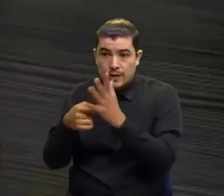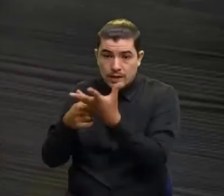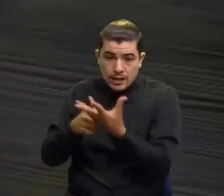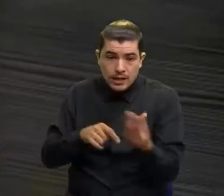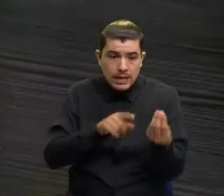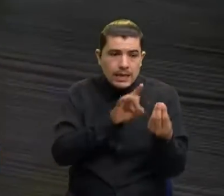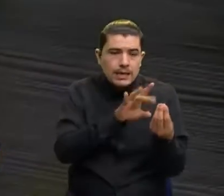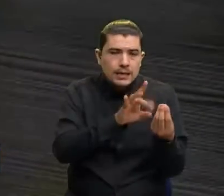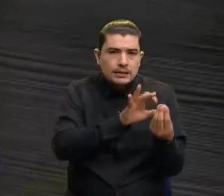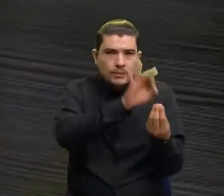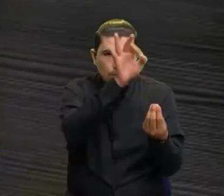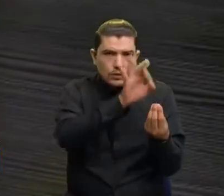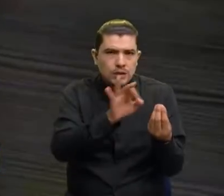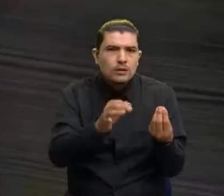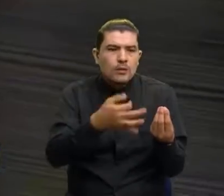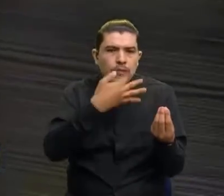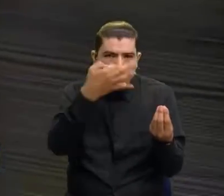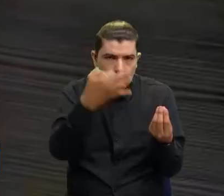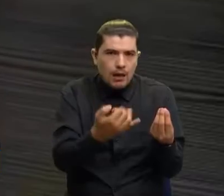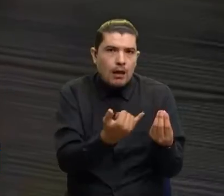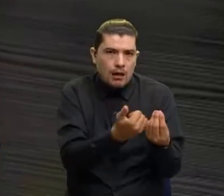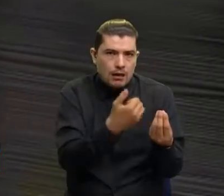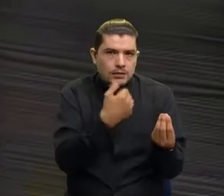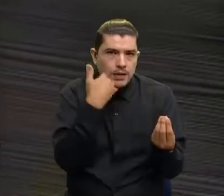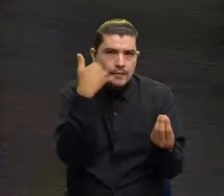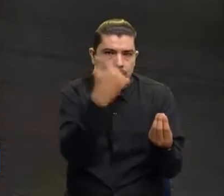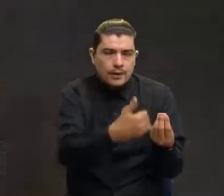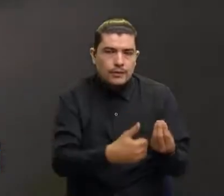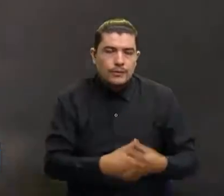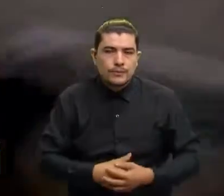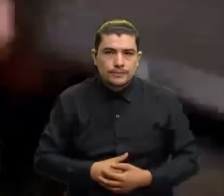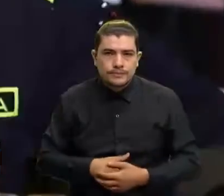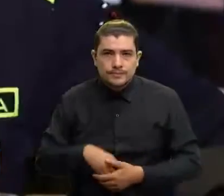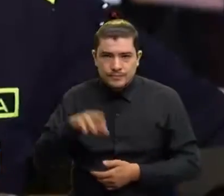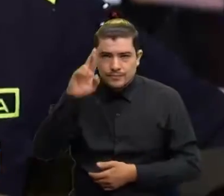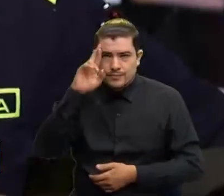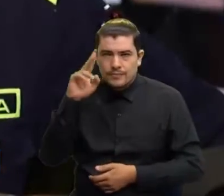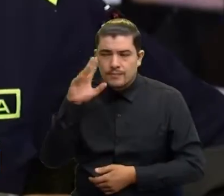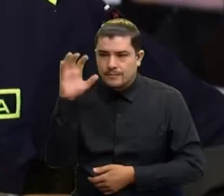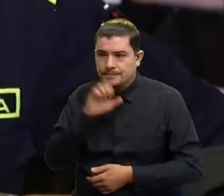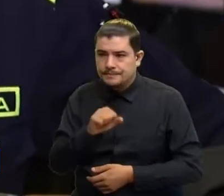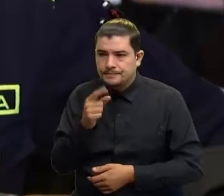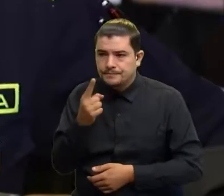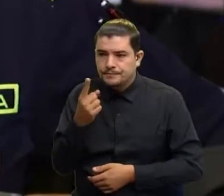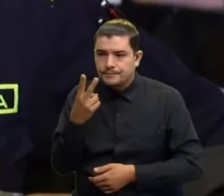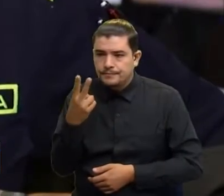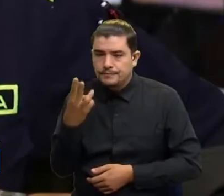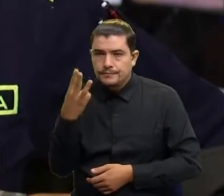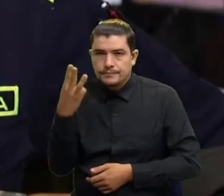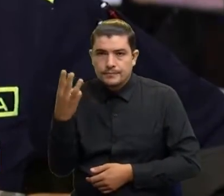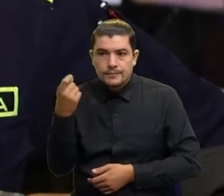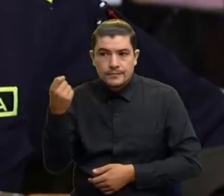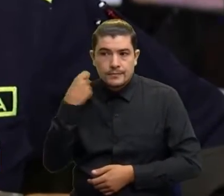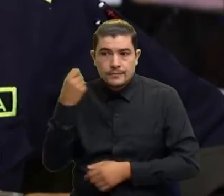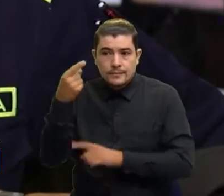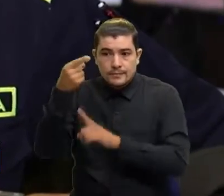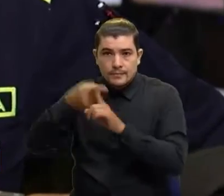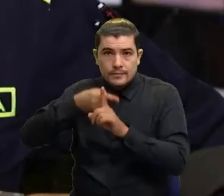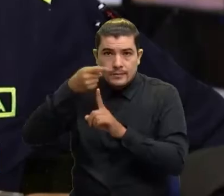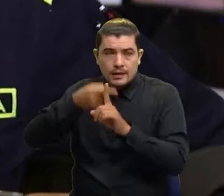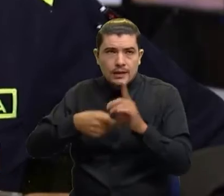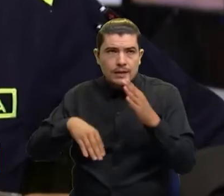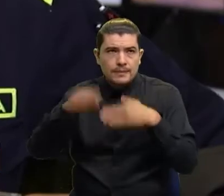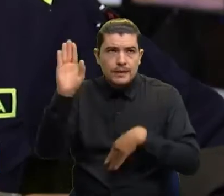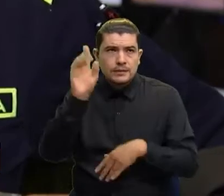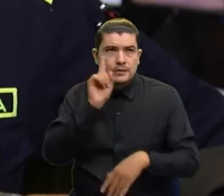15% equivalen a llamadas reales. Hemos evidenciado que a través de nuestra línea de emergencia, en el último mes han ingresado más